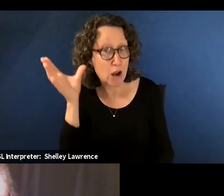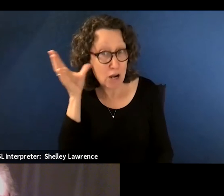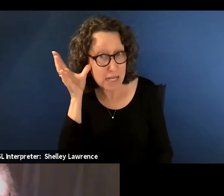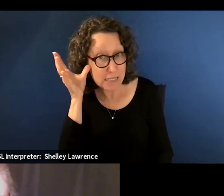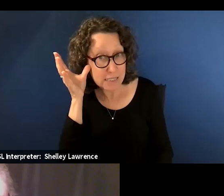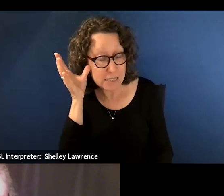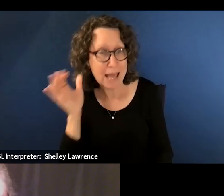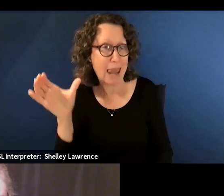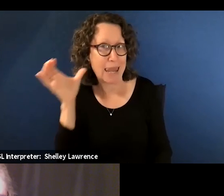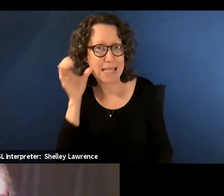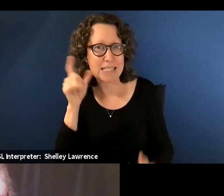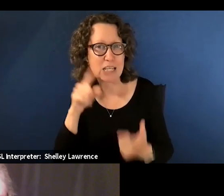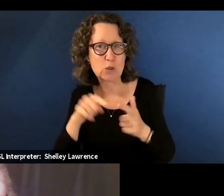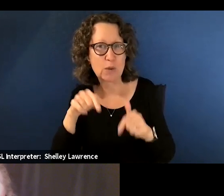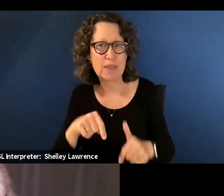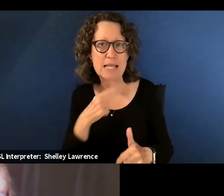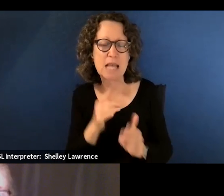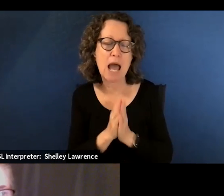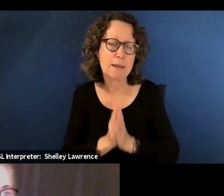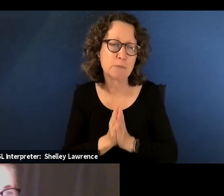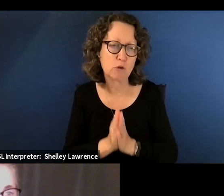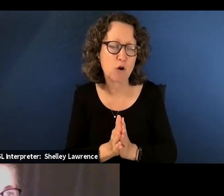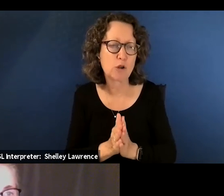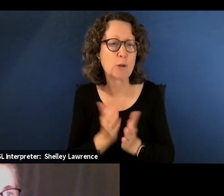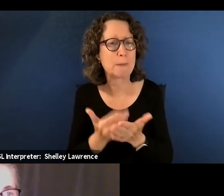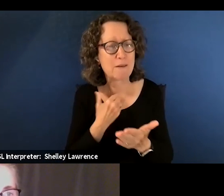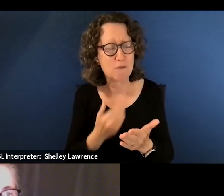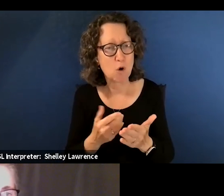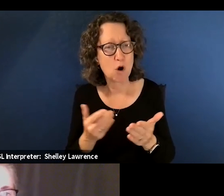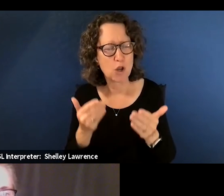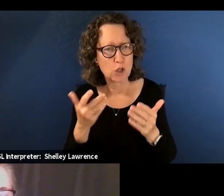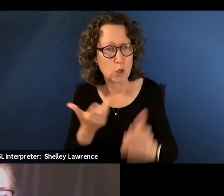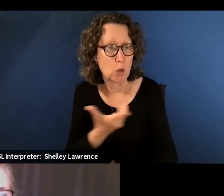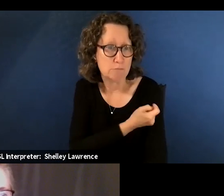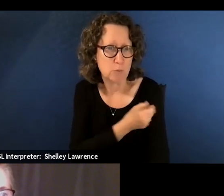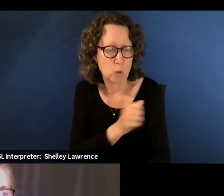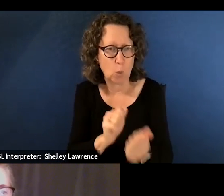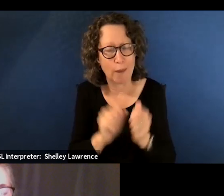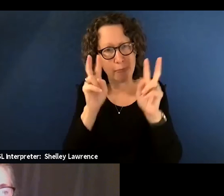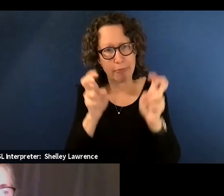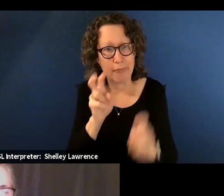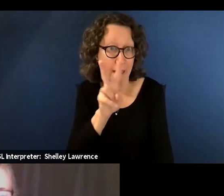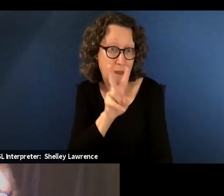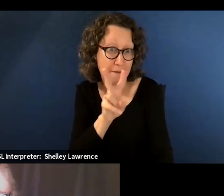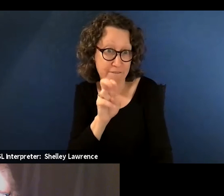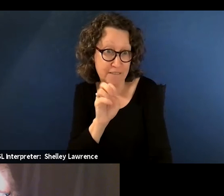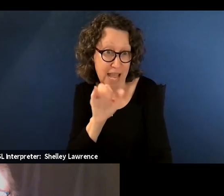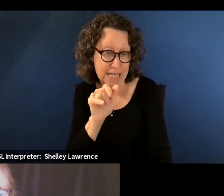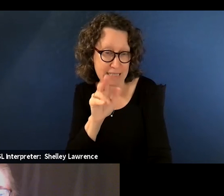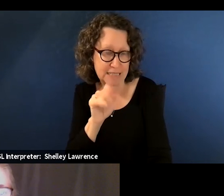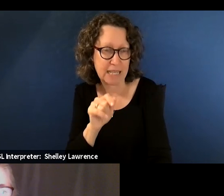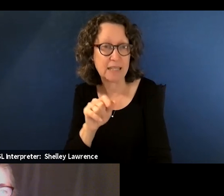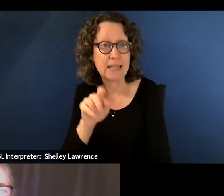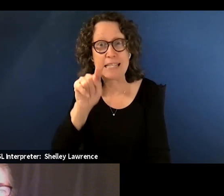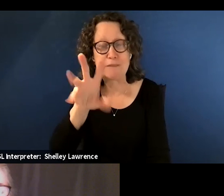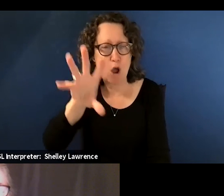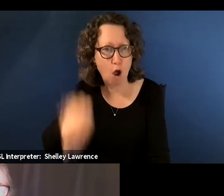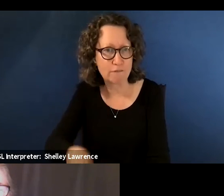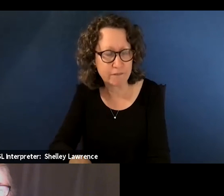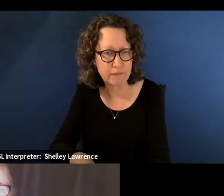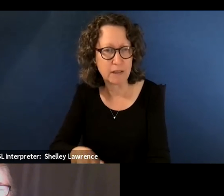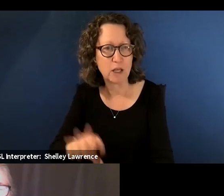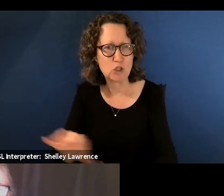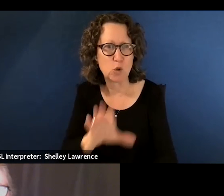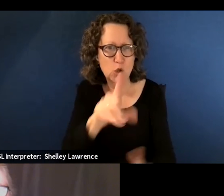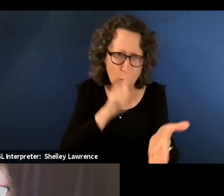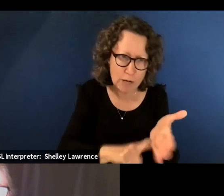los padres, escuchen a esto, les imploro. Antes de que les pongan las vacunas a los hijos, prendan la